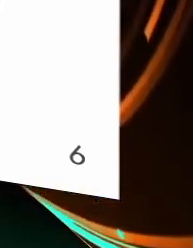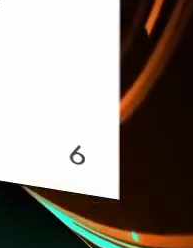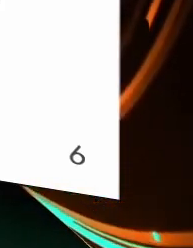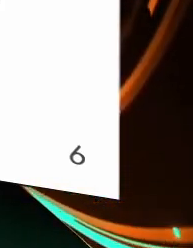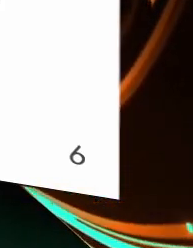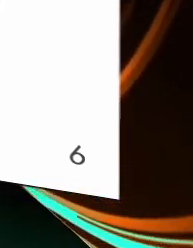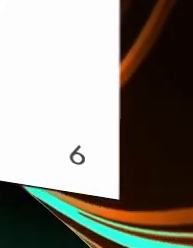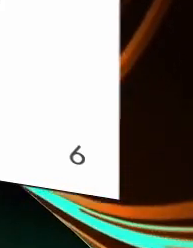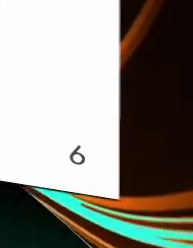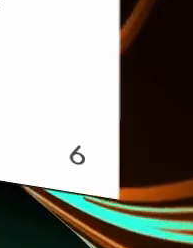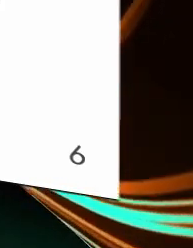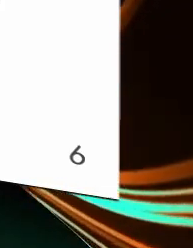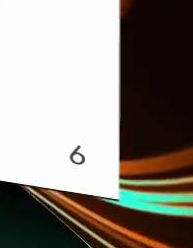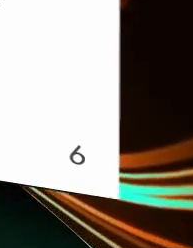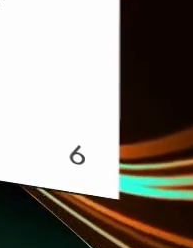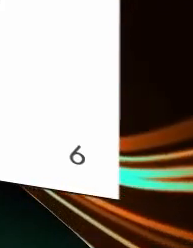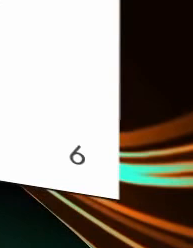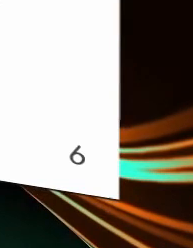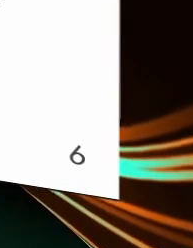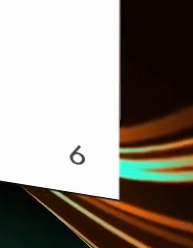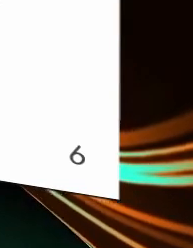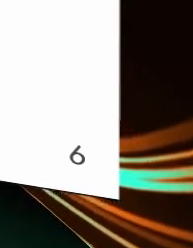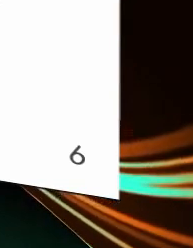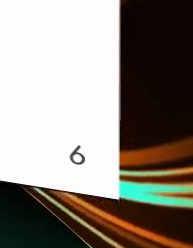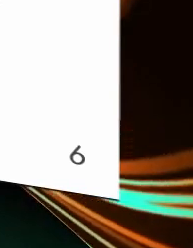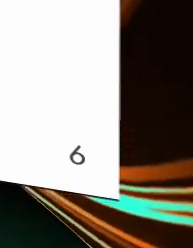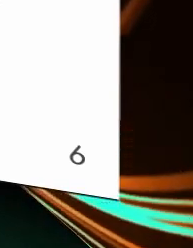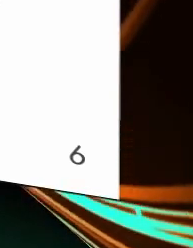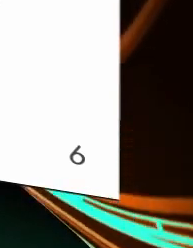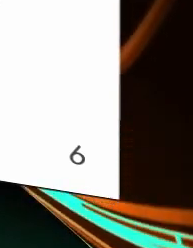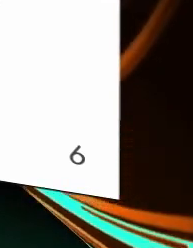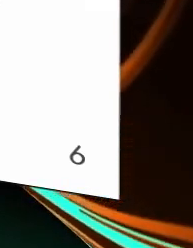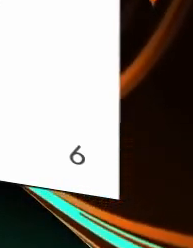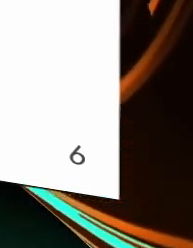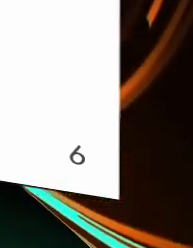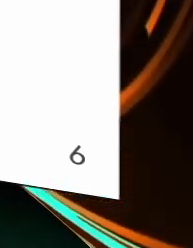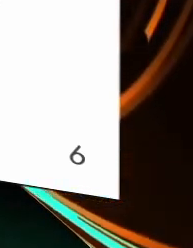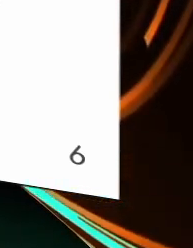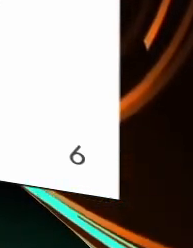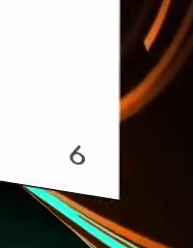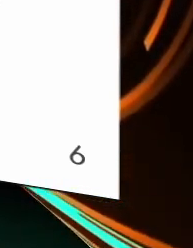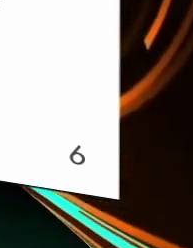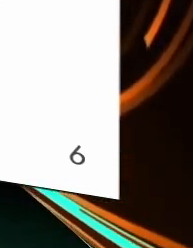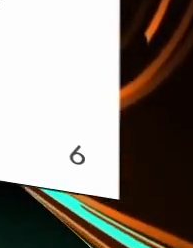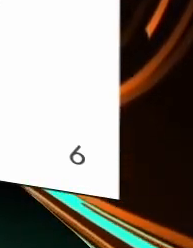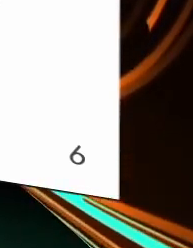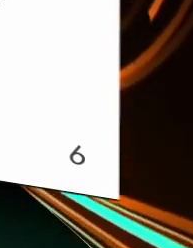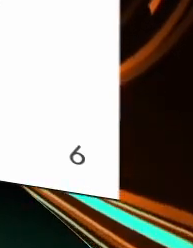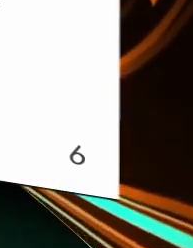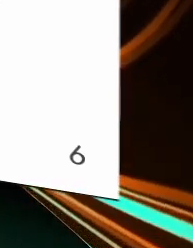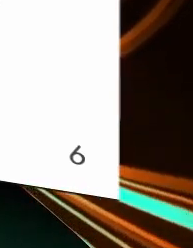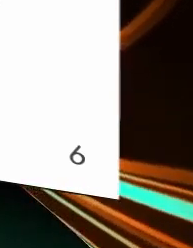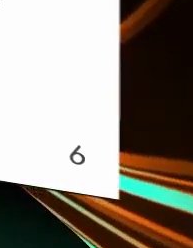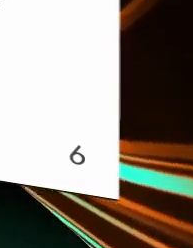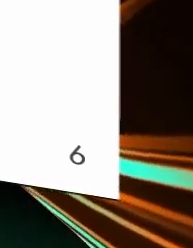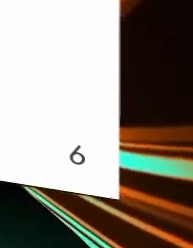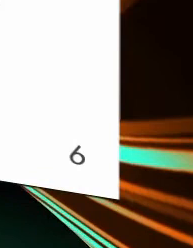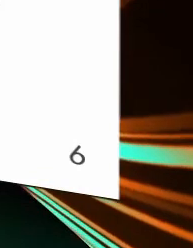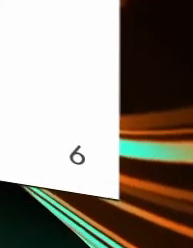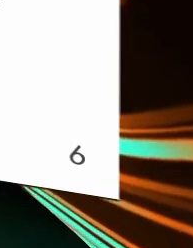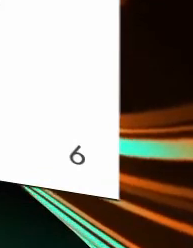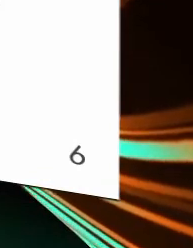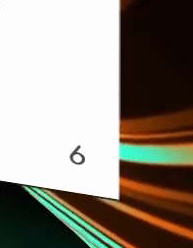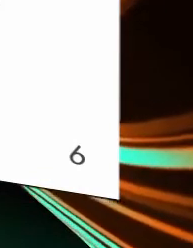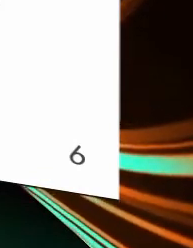planta, ducha, lavaojos, bombas sumideros para recolectar derrame, podrían tener también, dependiendo del tamaño de la